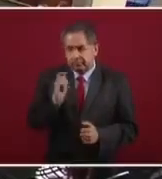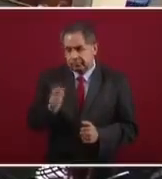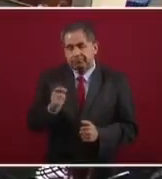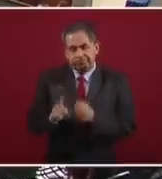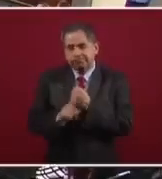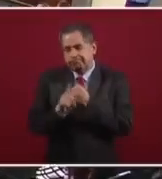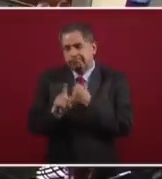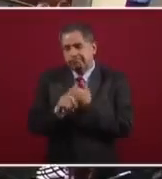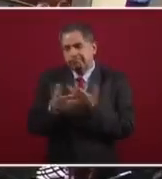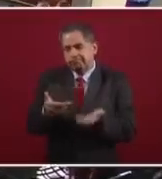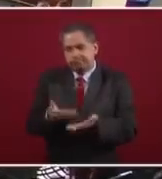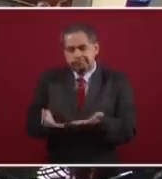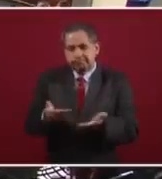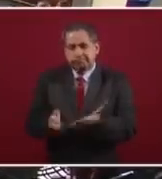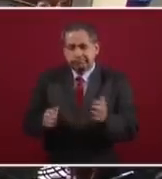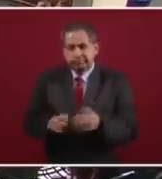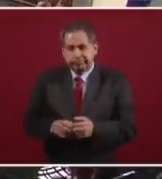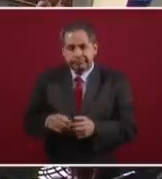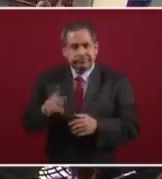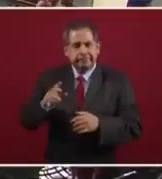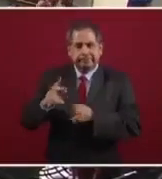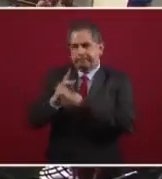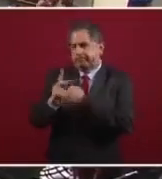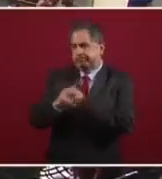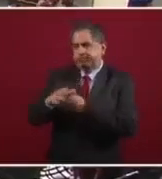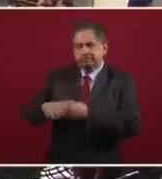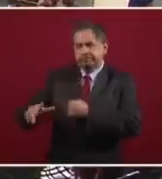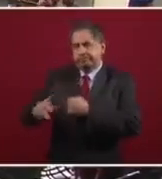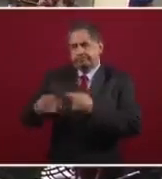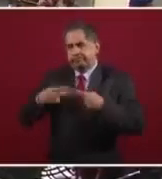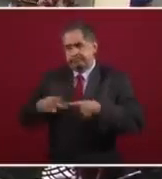enfrentan problemas con sus pueblos,